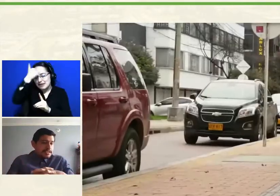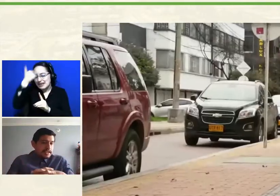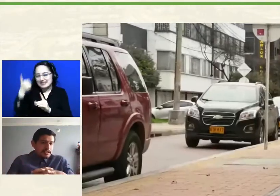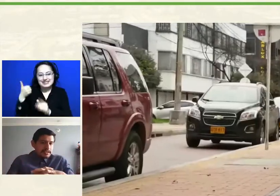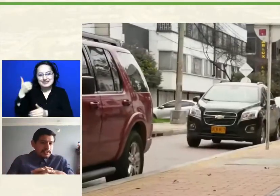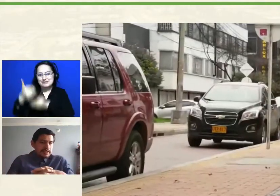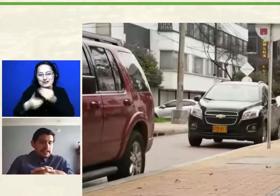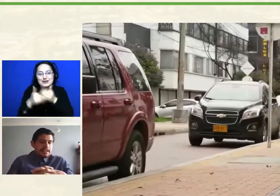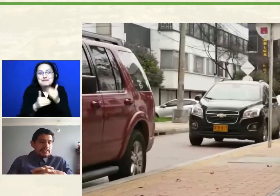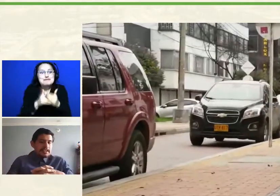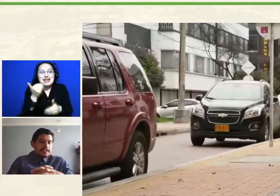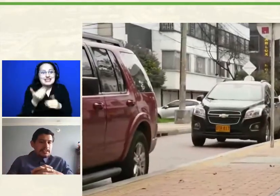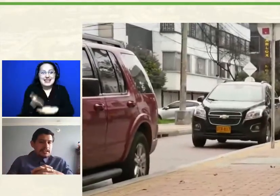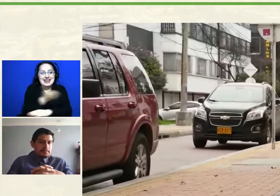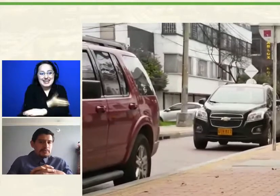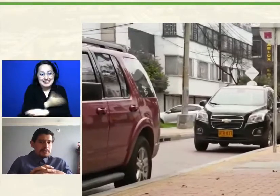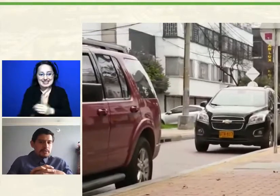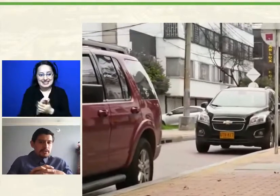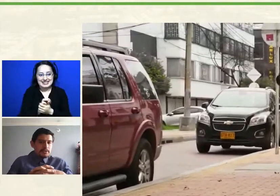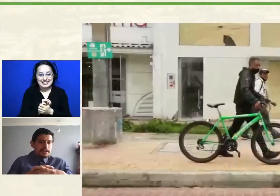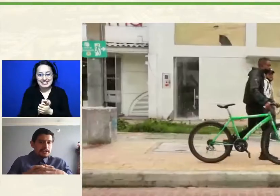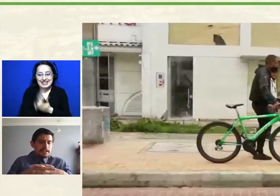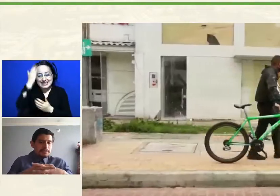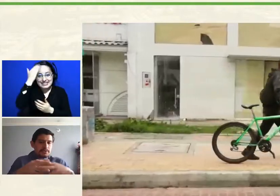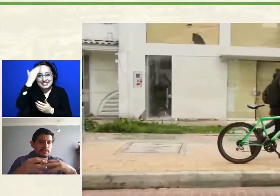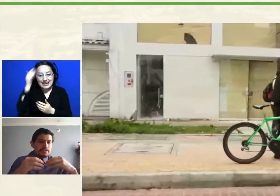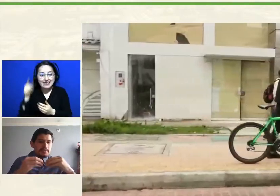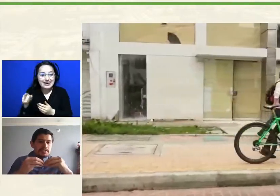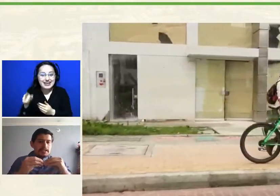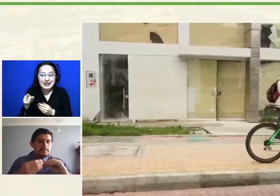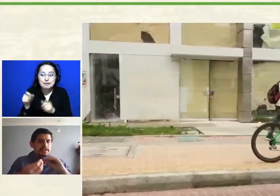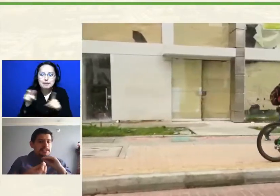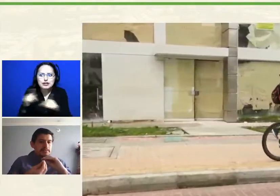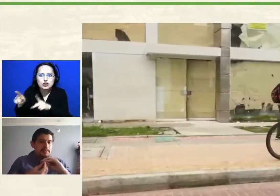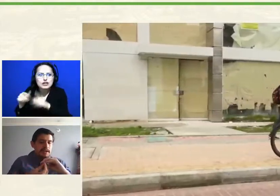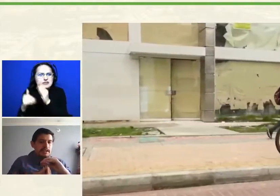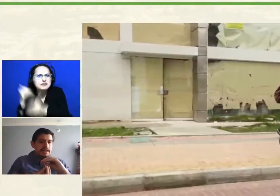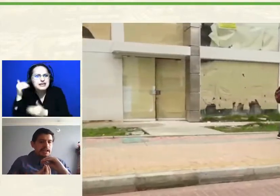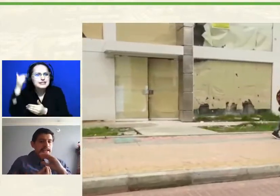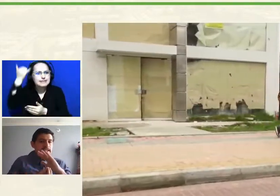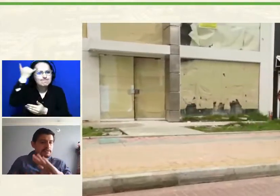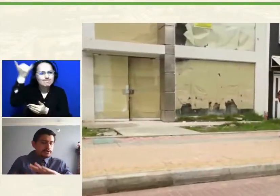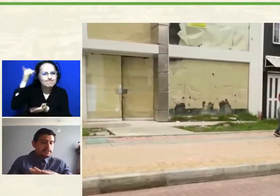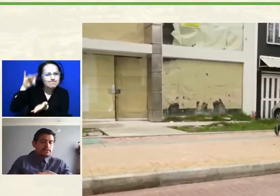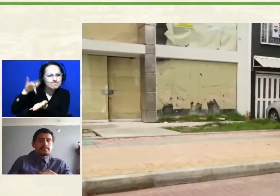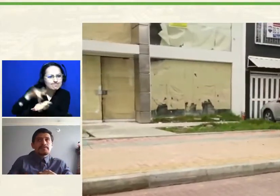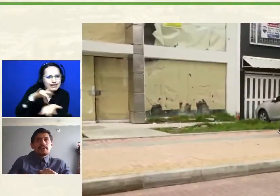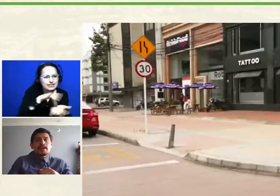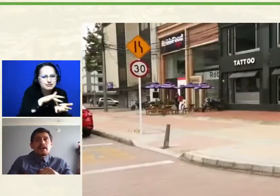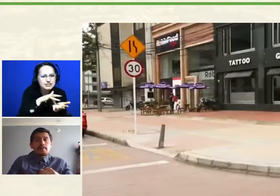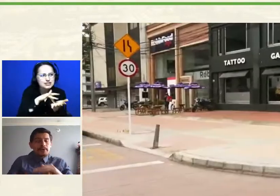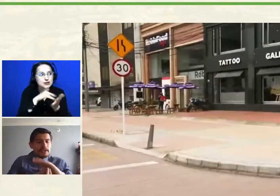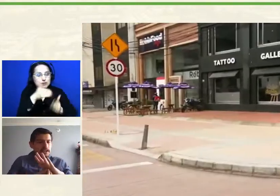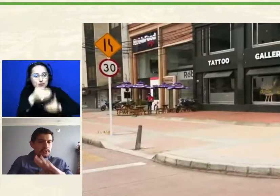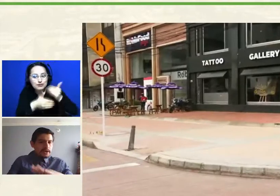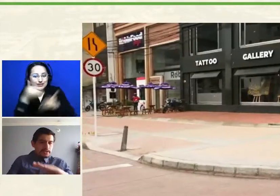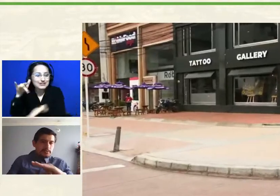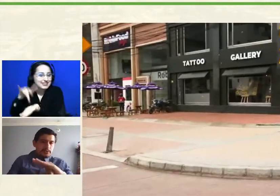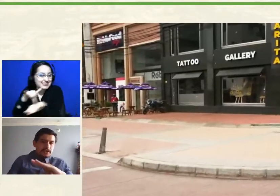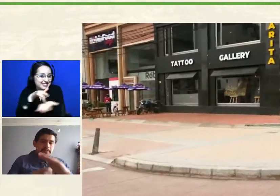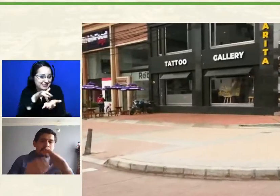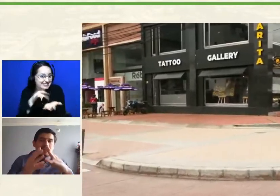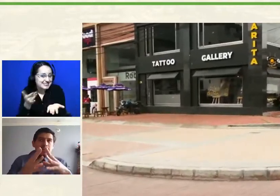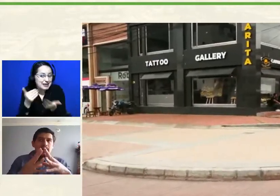da desde antes en el mismo momento en el que las personas empiezan a participar en este proceso. ¿Por qué digo